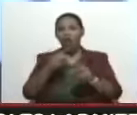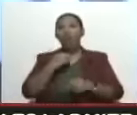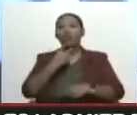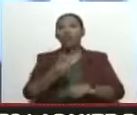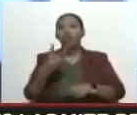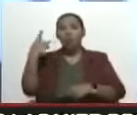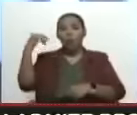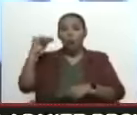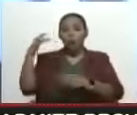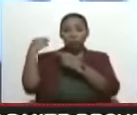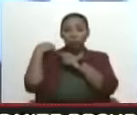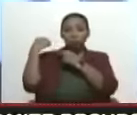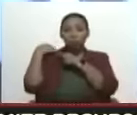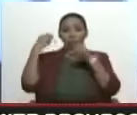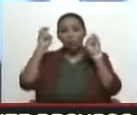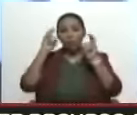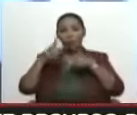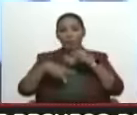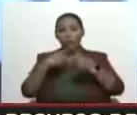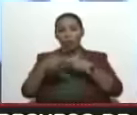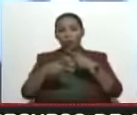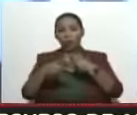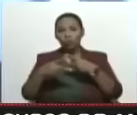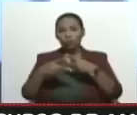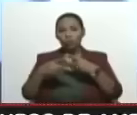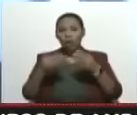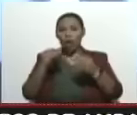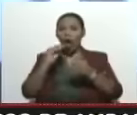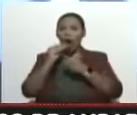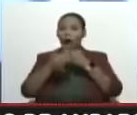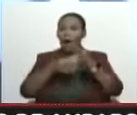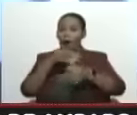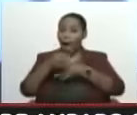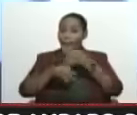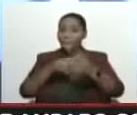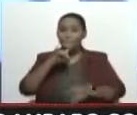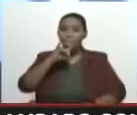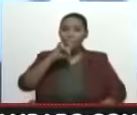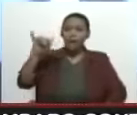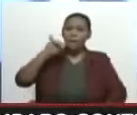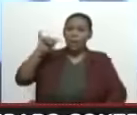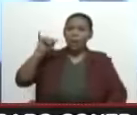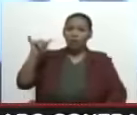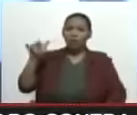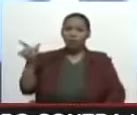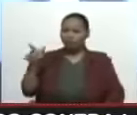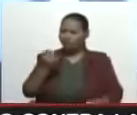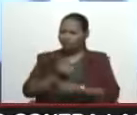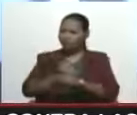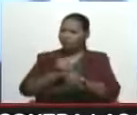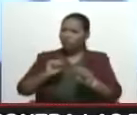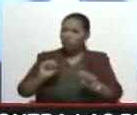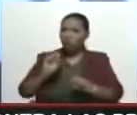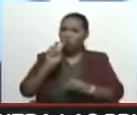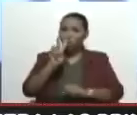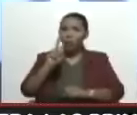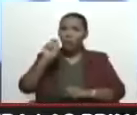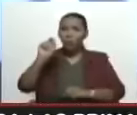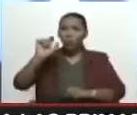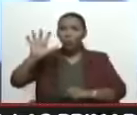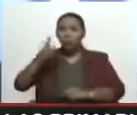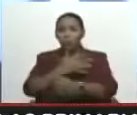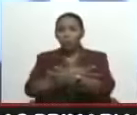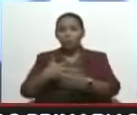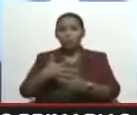parte del aspecto técnico y político que han emitido comentarios denunciando que es imposible que 2.5 millones de